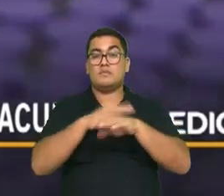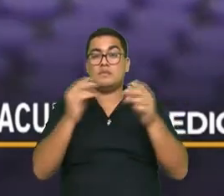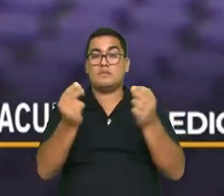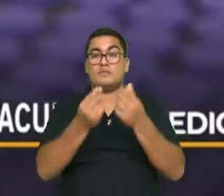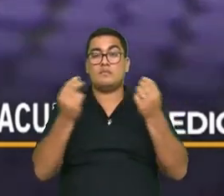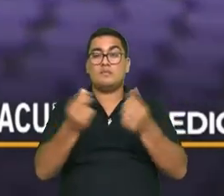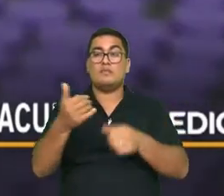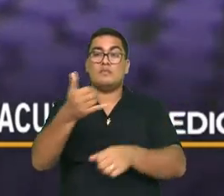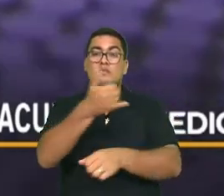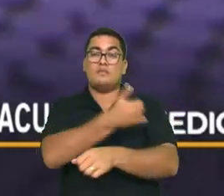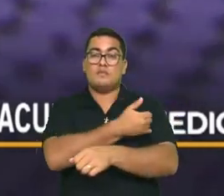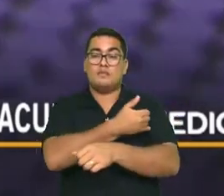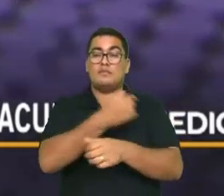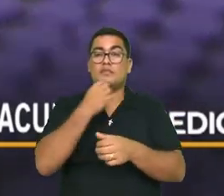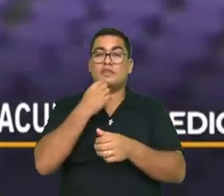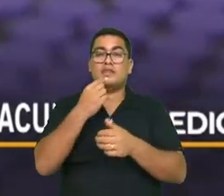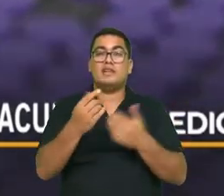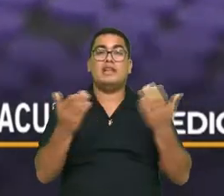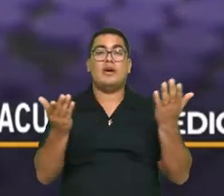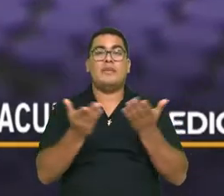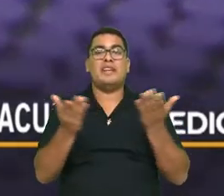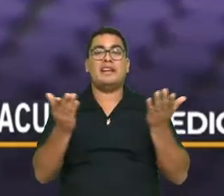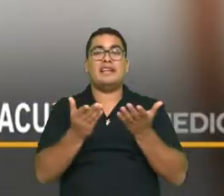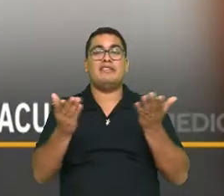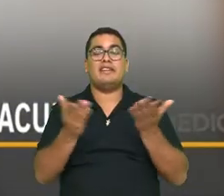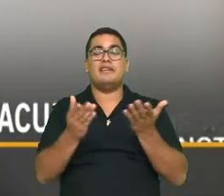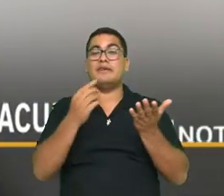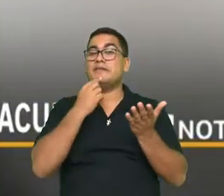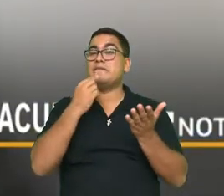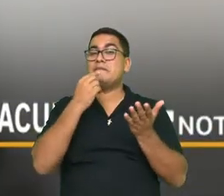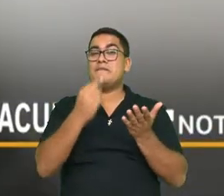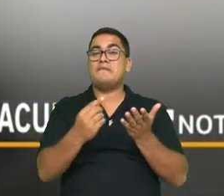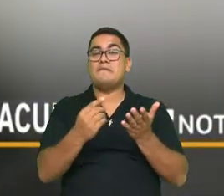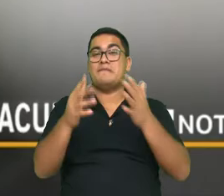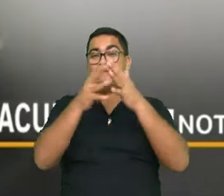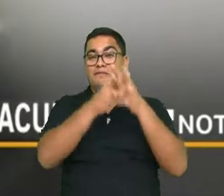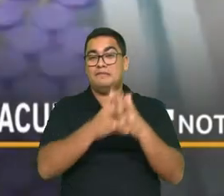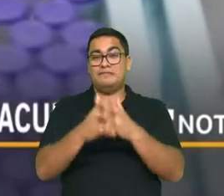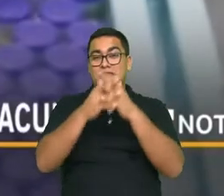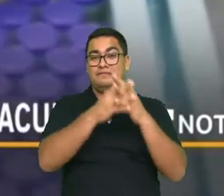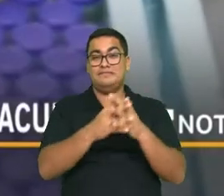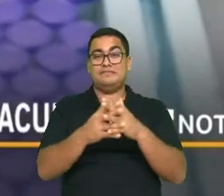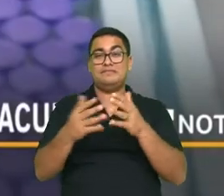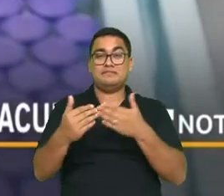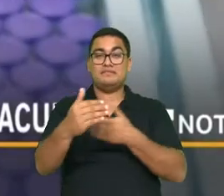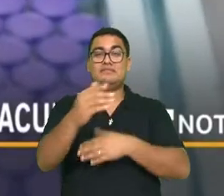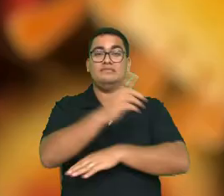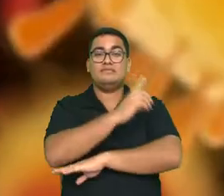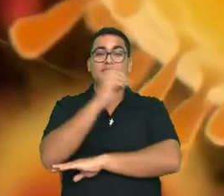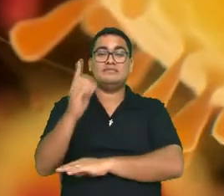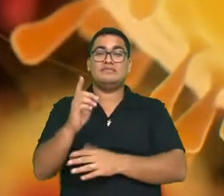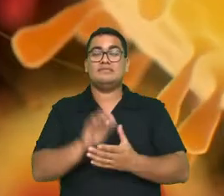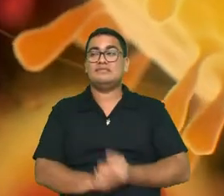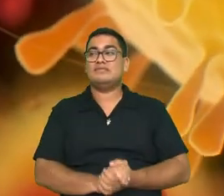de la vacuna a la Administración de Medicamentos y Alimentos de Estados Unidos en los próximos días.